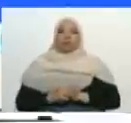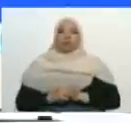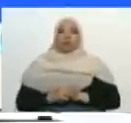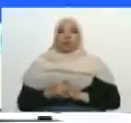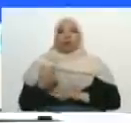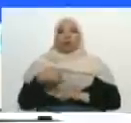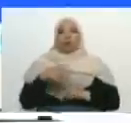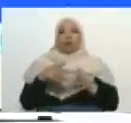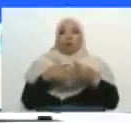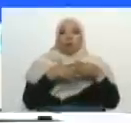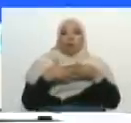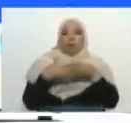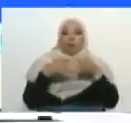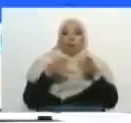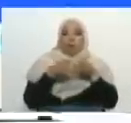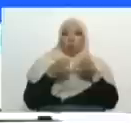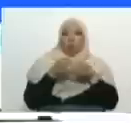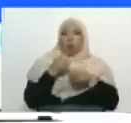plato,